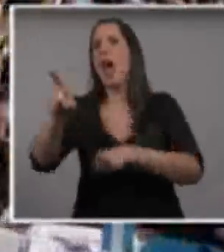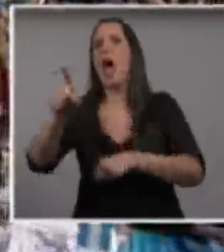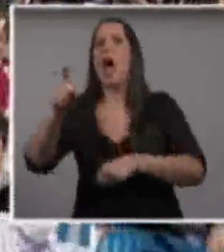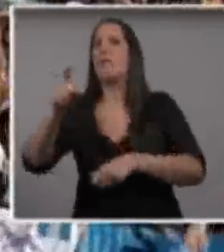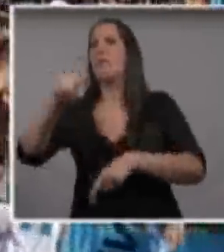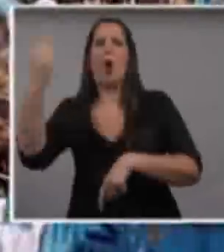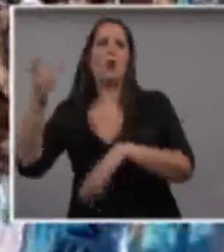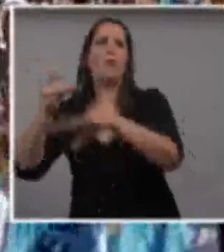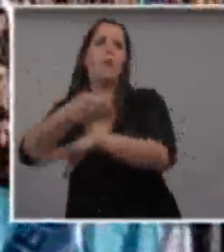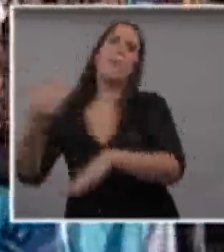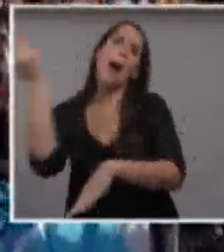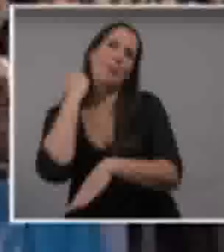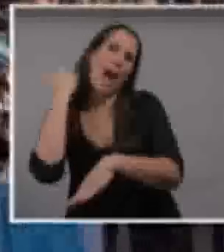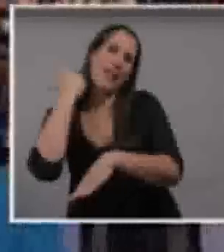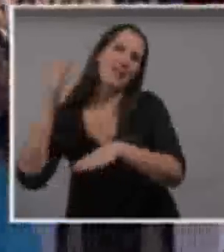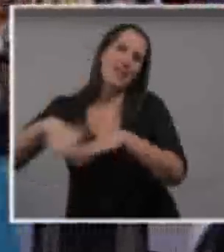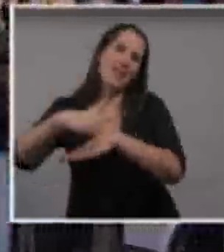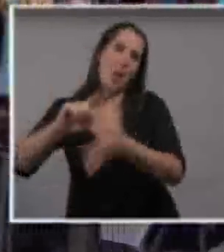Matanza, provincia de Buenos Aires,